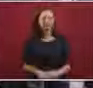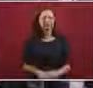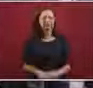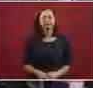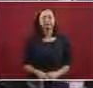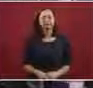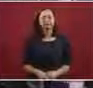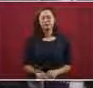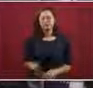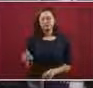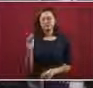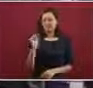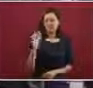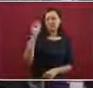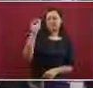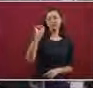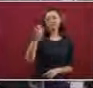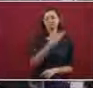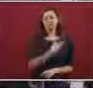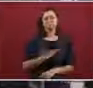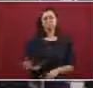está presidido por el señor